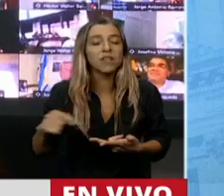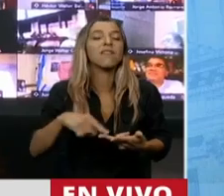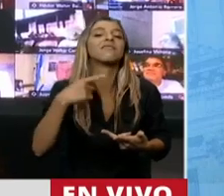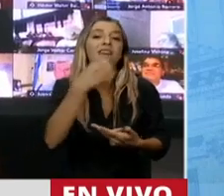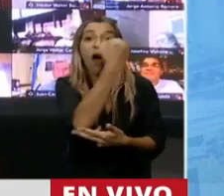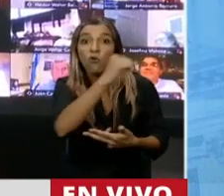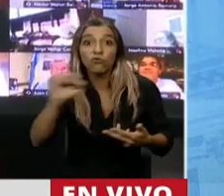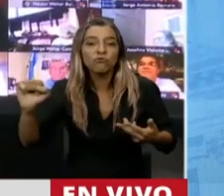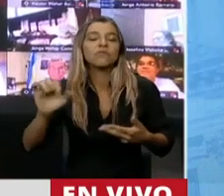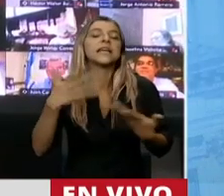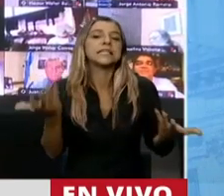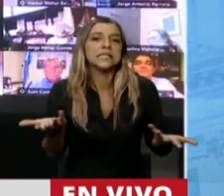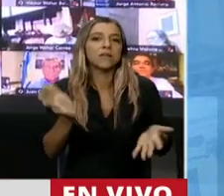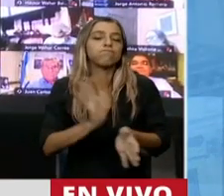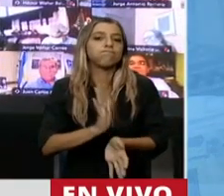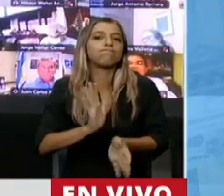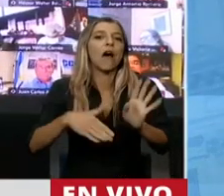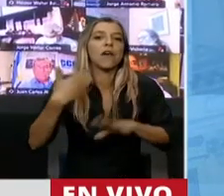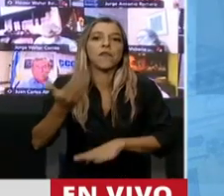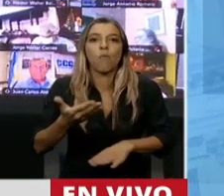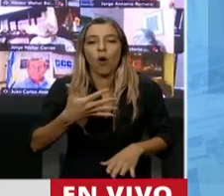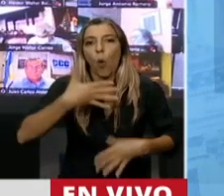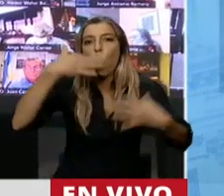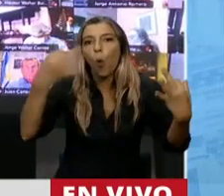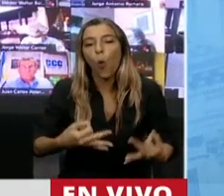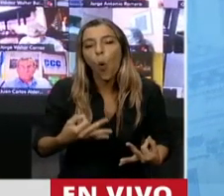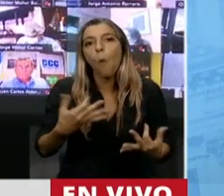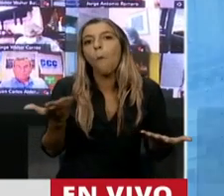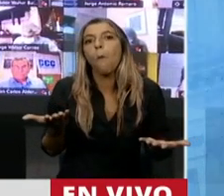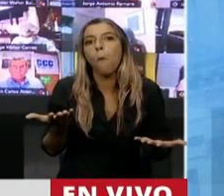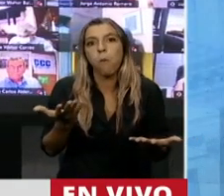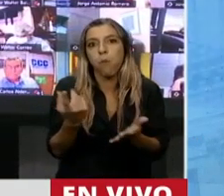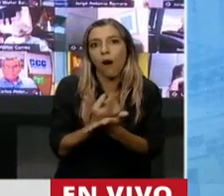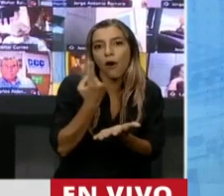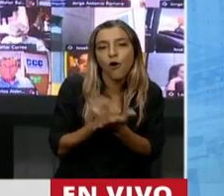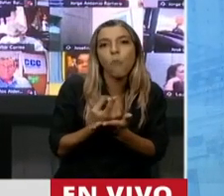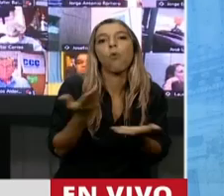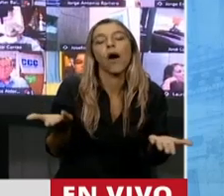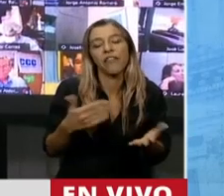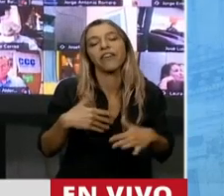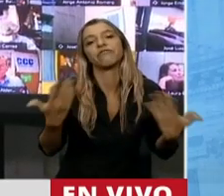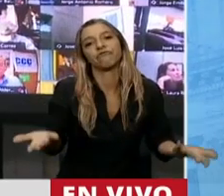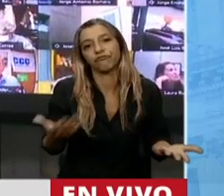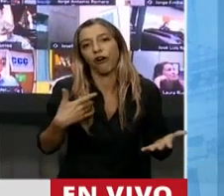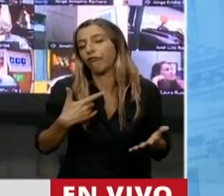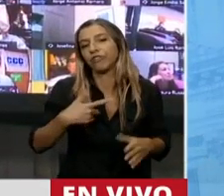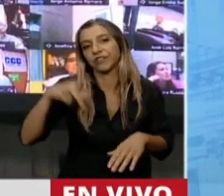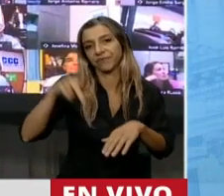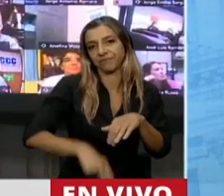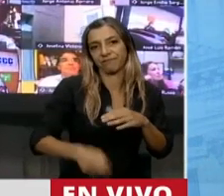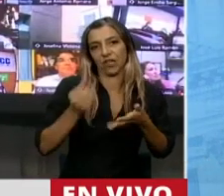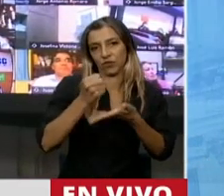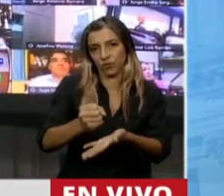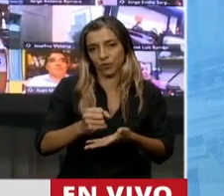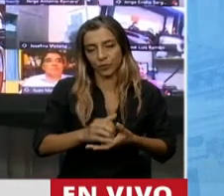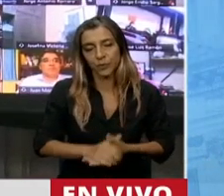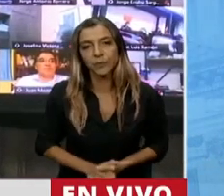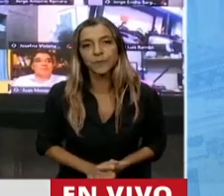le impedían cumplir con ese meritocrático objetivo impuesto por la gestión